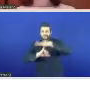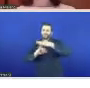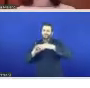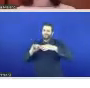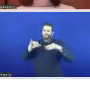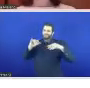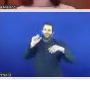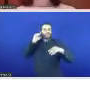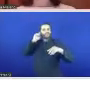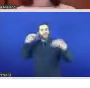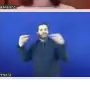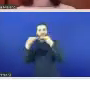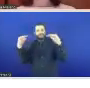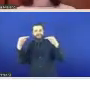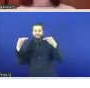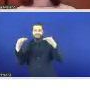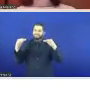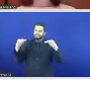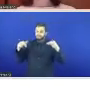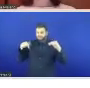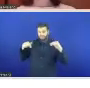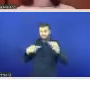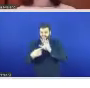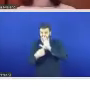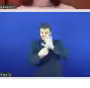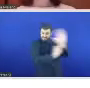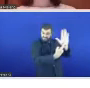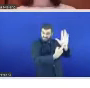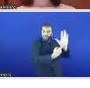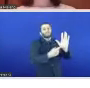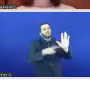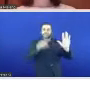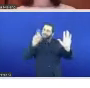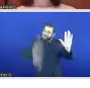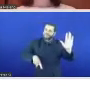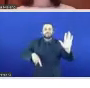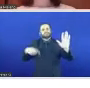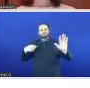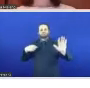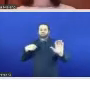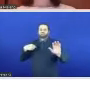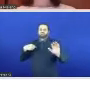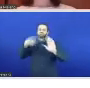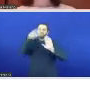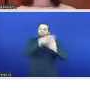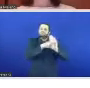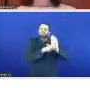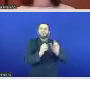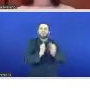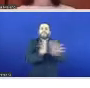puntuales cuando presentan esto, porque nosotros hacemos estas preguntas a los estados y quiero decir, los estados